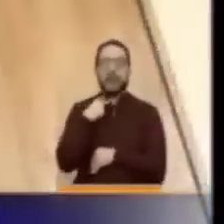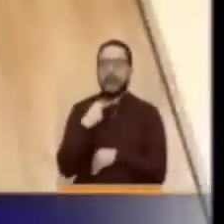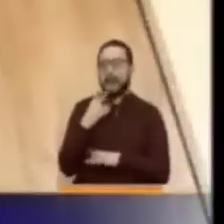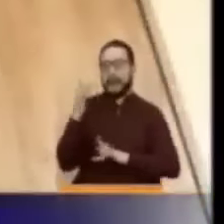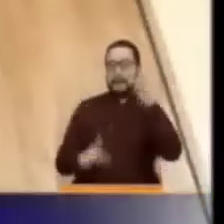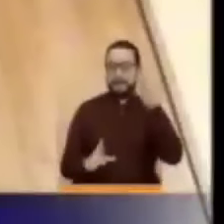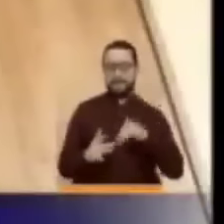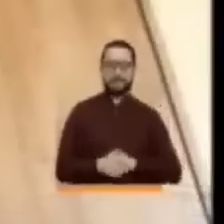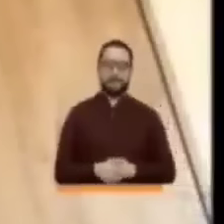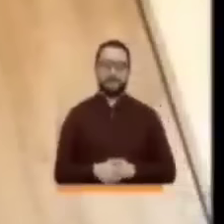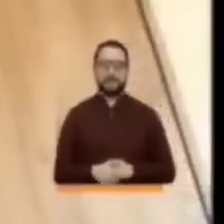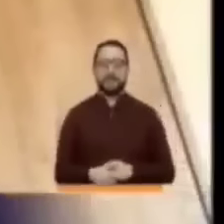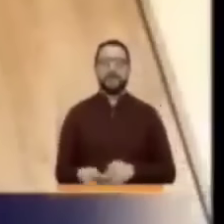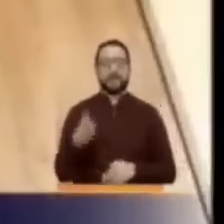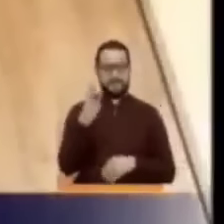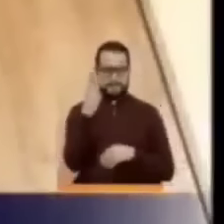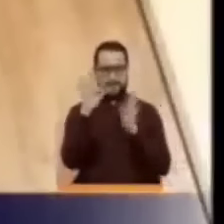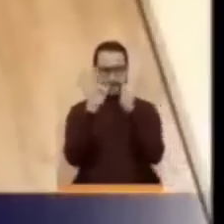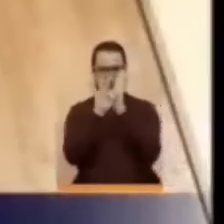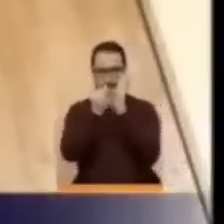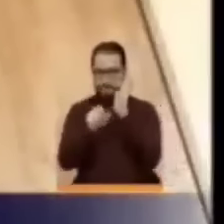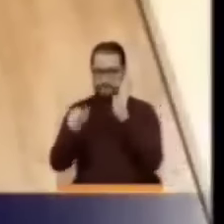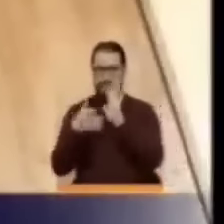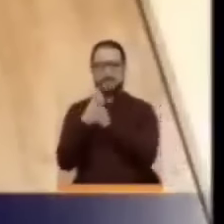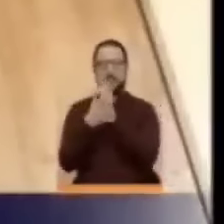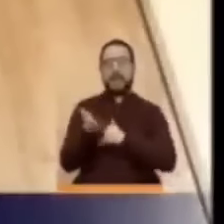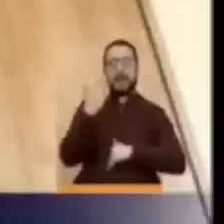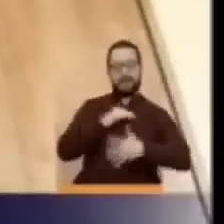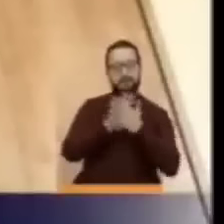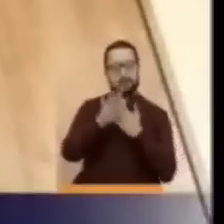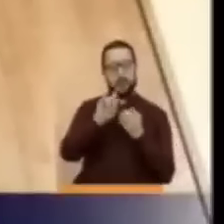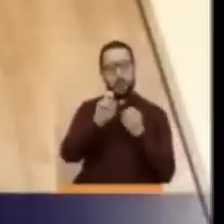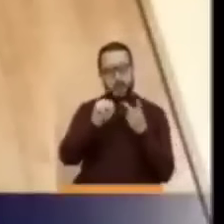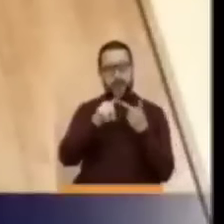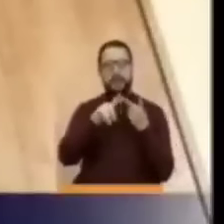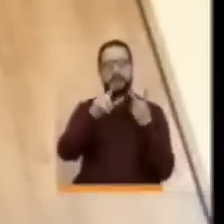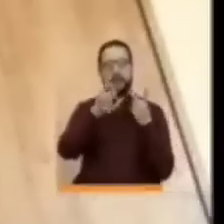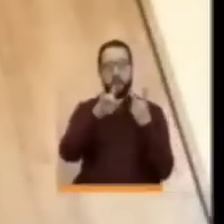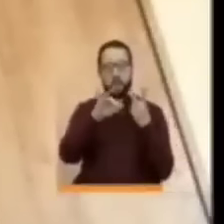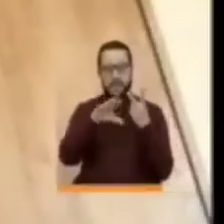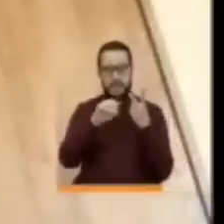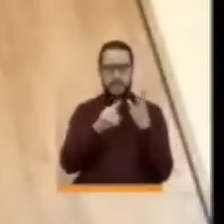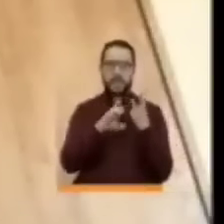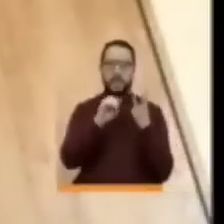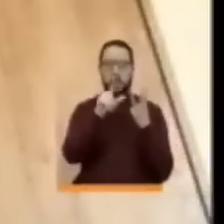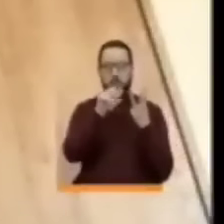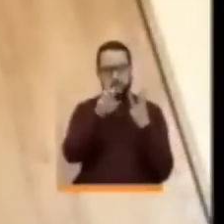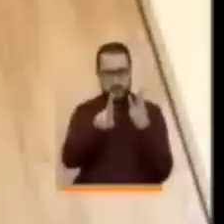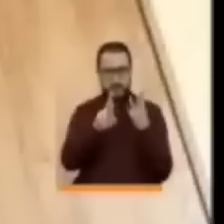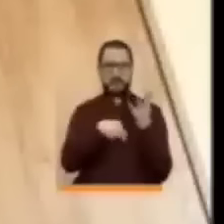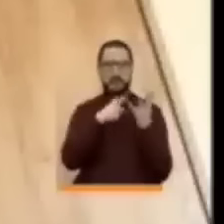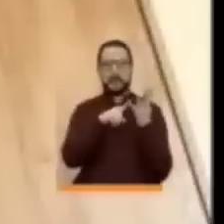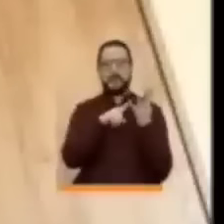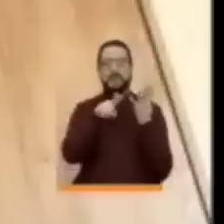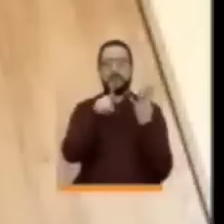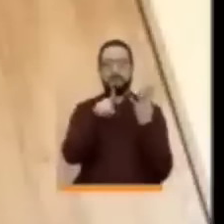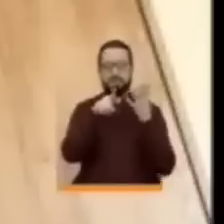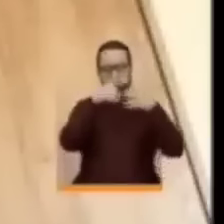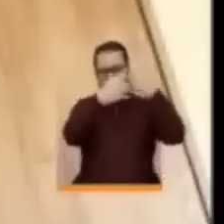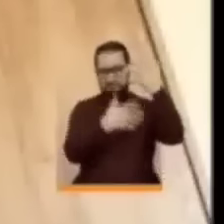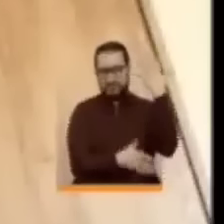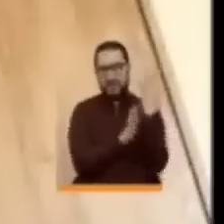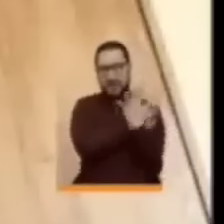confirman lo que ha dicho Alexander de Jesús Amaya, Juan Carlos Meneses, Eunicio Pineda Luján, Olga de Jesús Agudelo Betancur alias el Apóstol, y lo que se